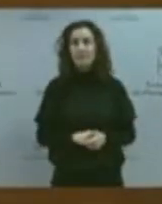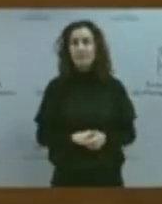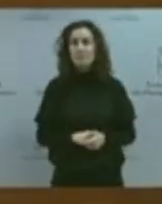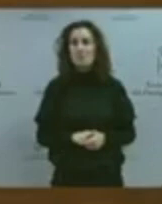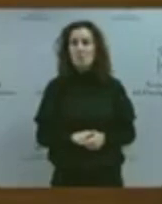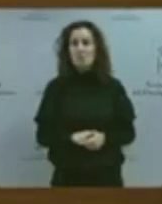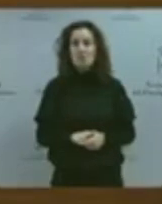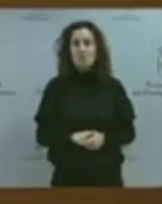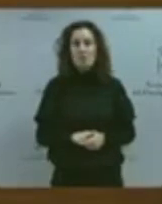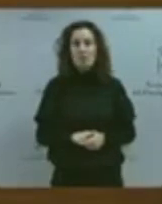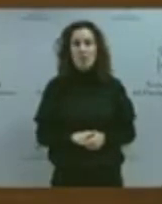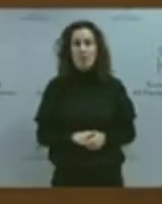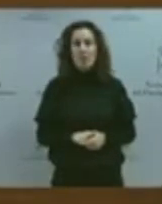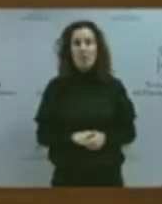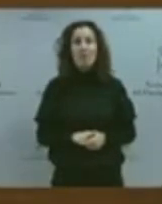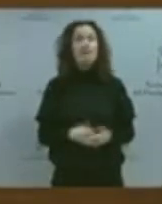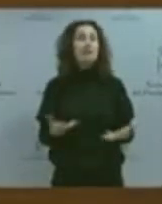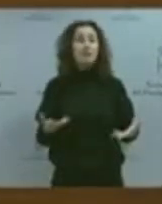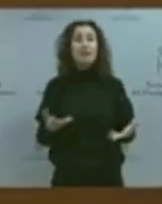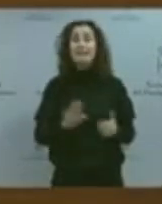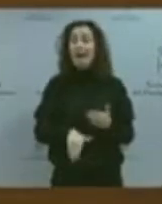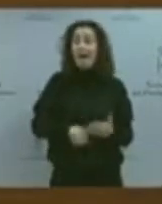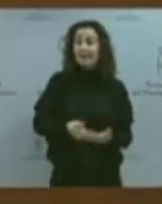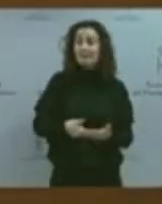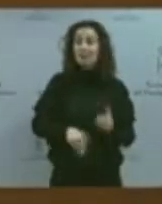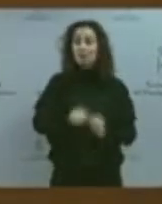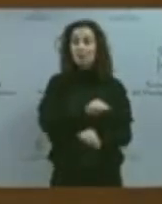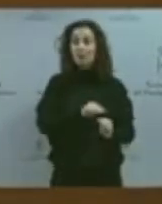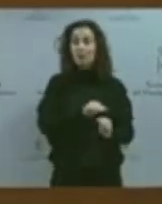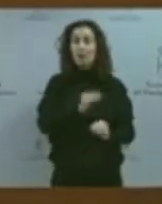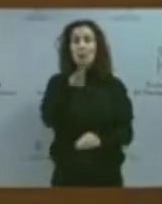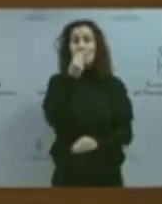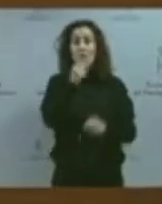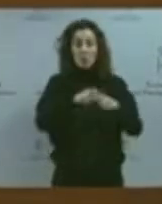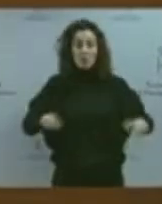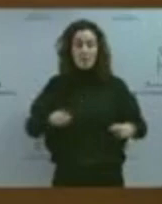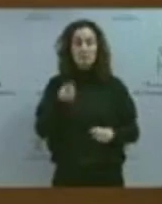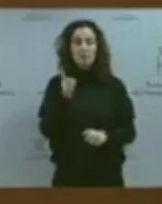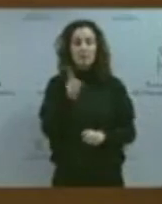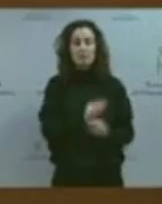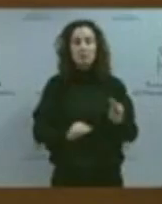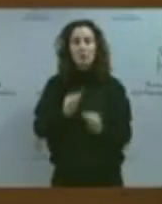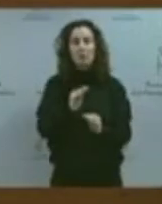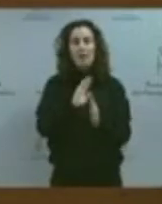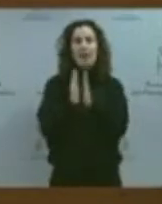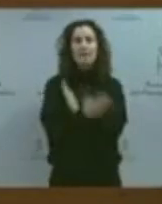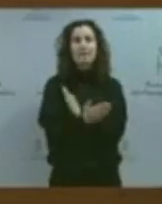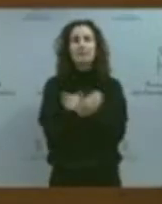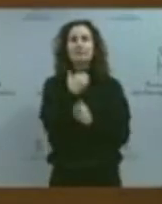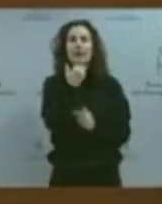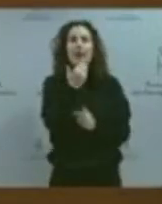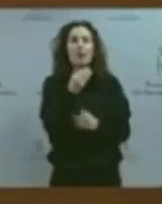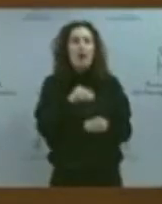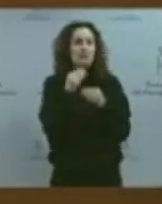no se arregle, el comedor solamente se puede solventar a través de algo subsidiario, como son los bocadillos, pero lógicamente entiendo que las